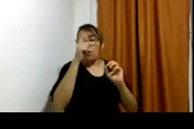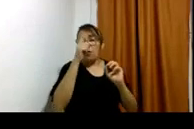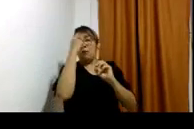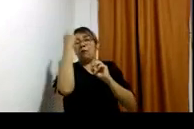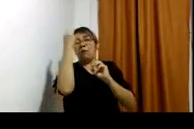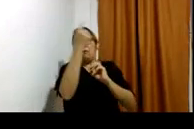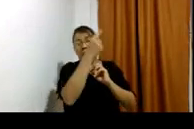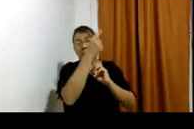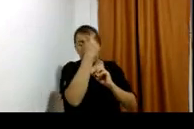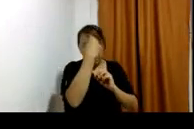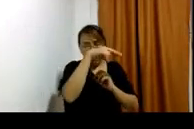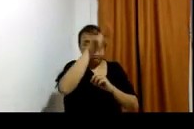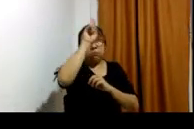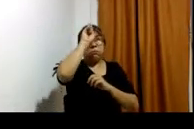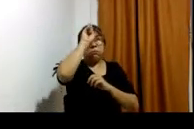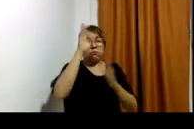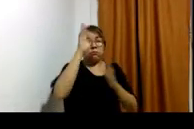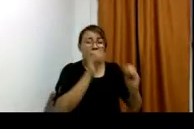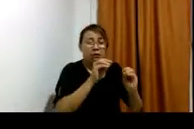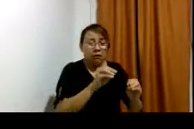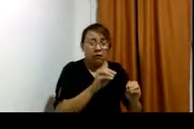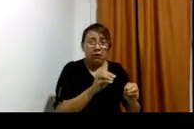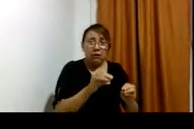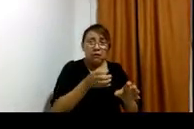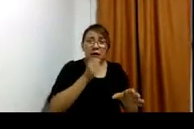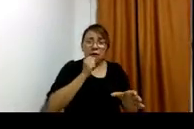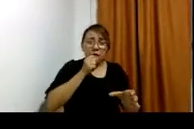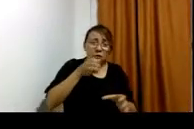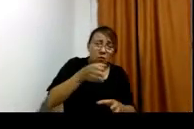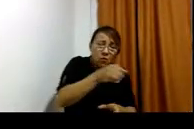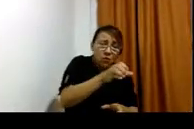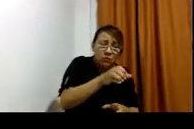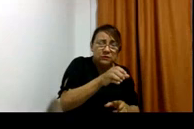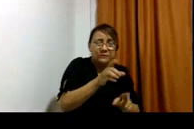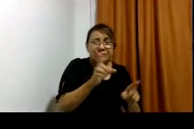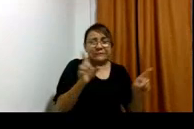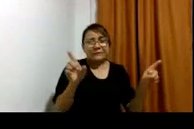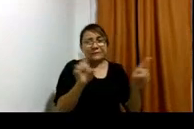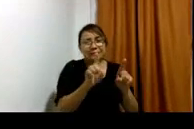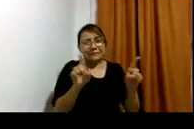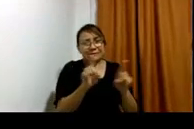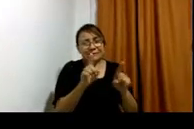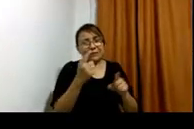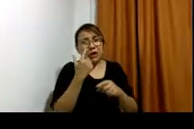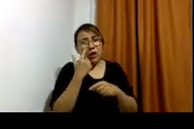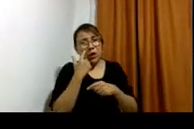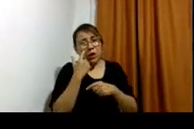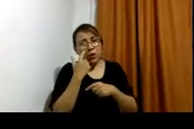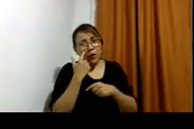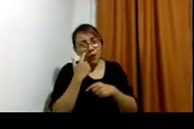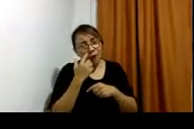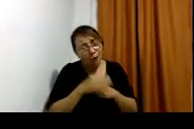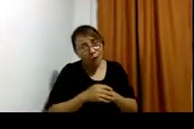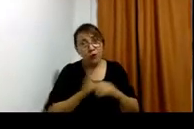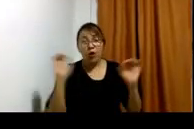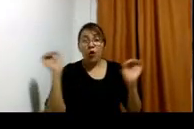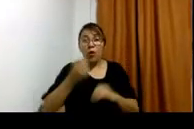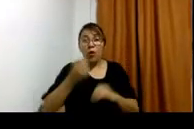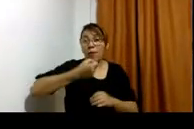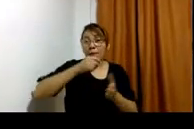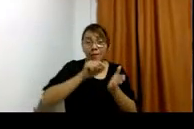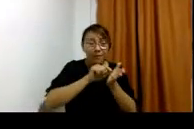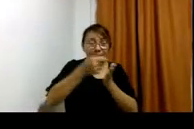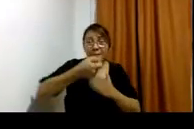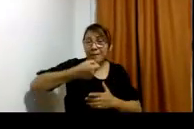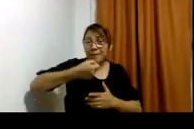desmayada. Son cosas que realmente, de unos errores muy frecuentes que tenemos que totalmente eliminar. Dar medicación, ya les dije